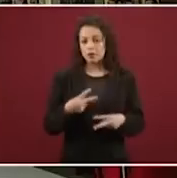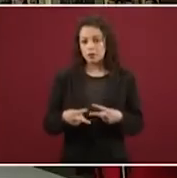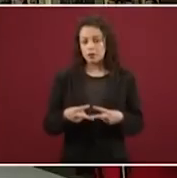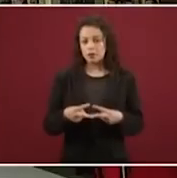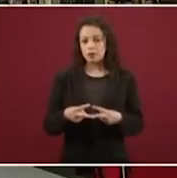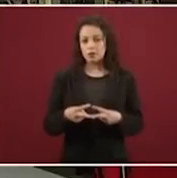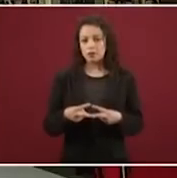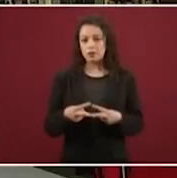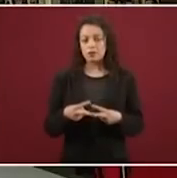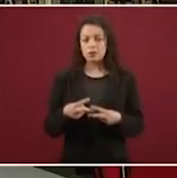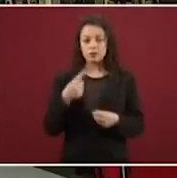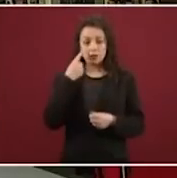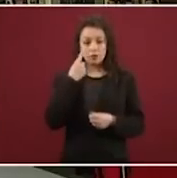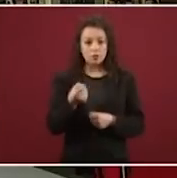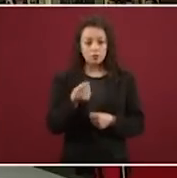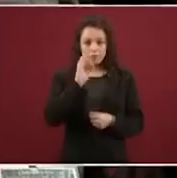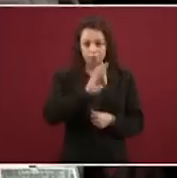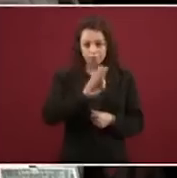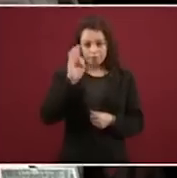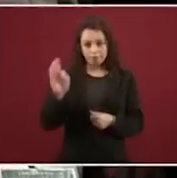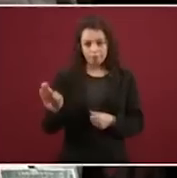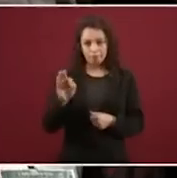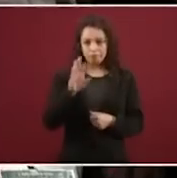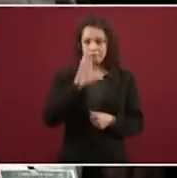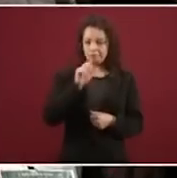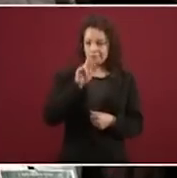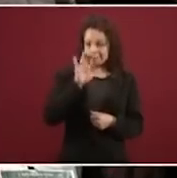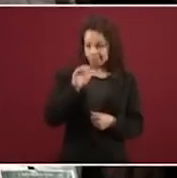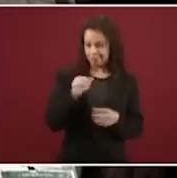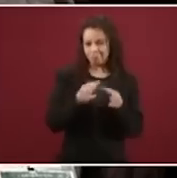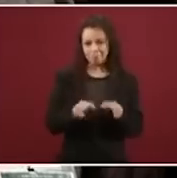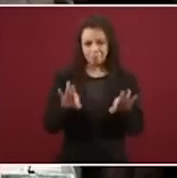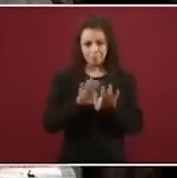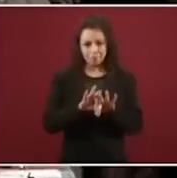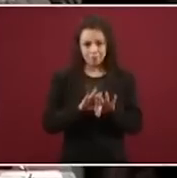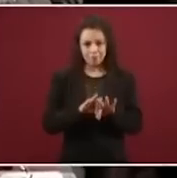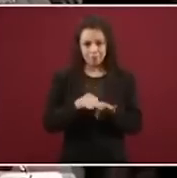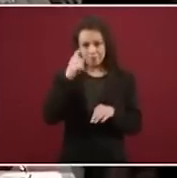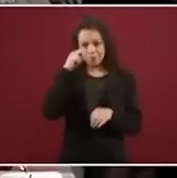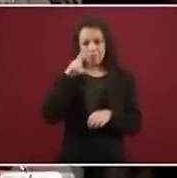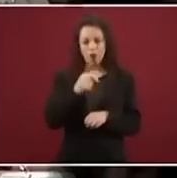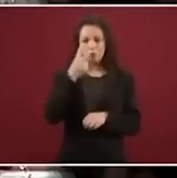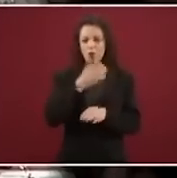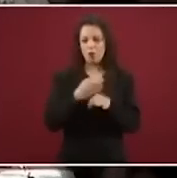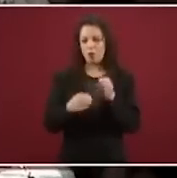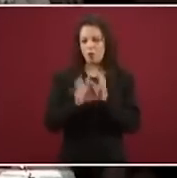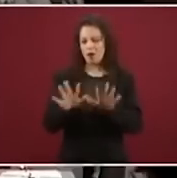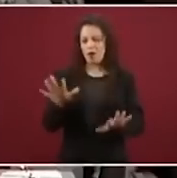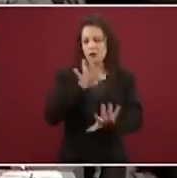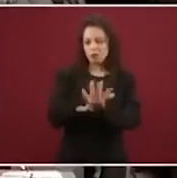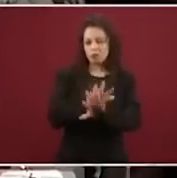Vamos primero a ver lo de las fechas cívicas, para no empalmar. Es una